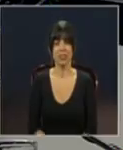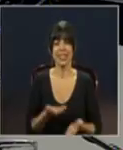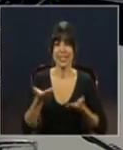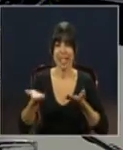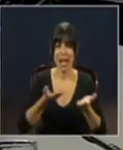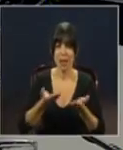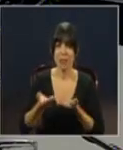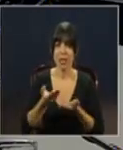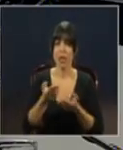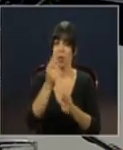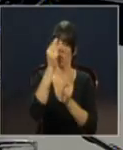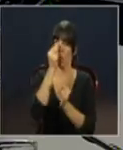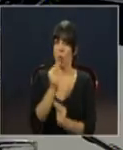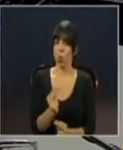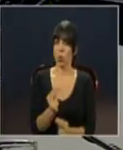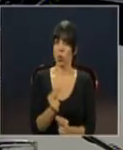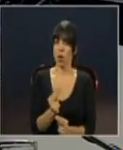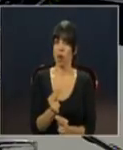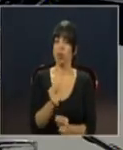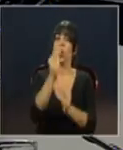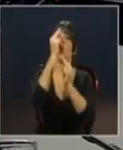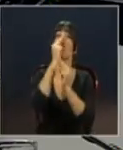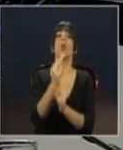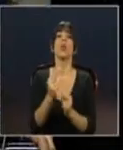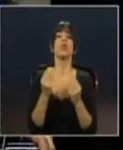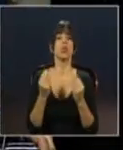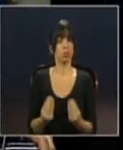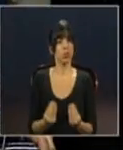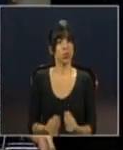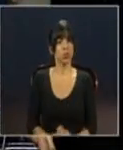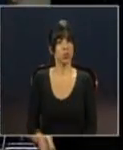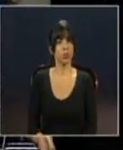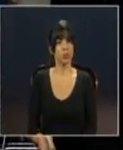Servir honra, y honra mucho.